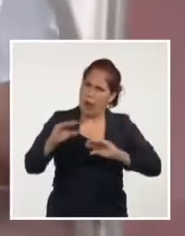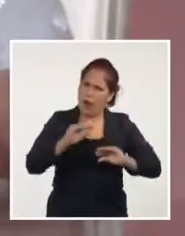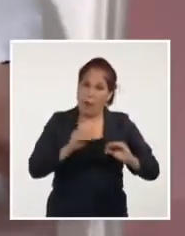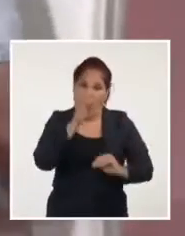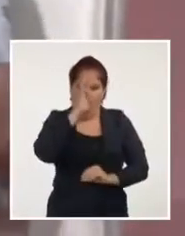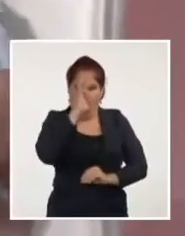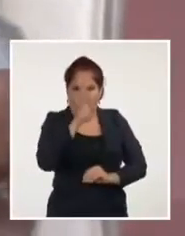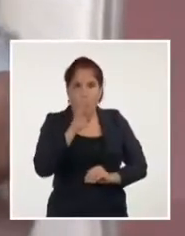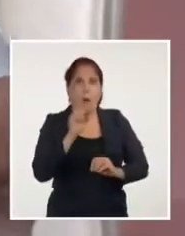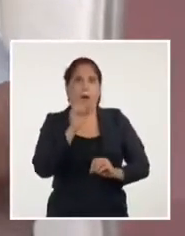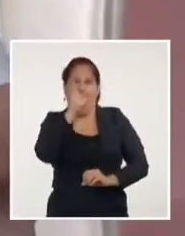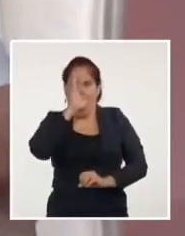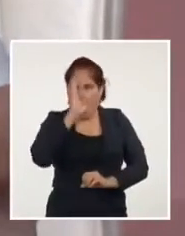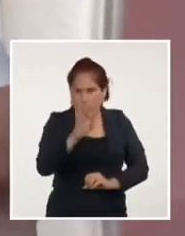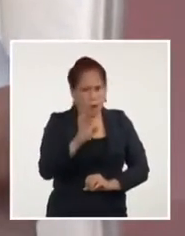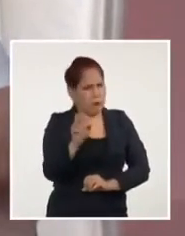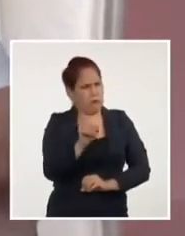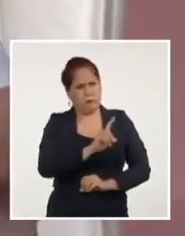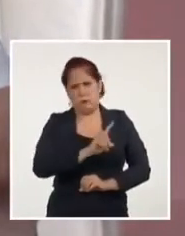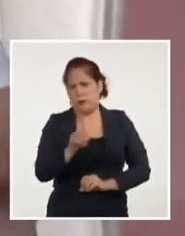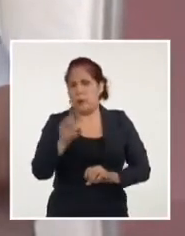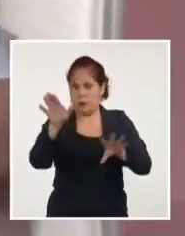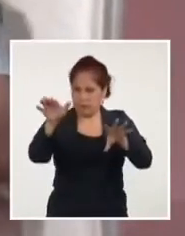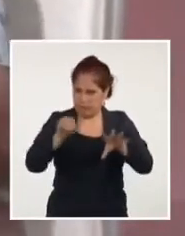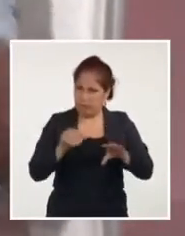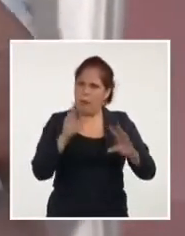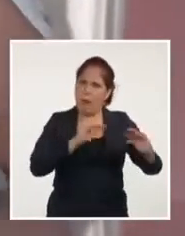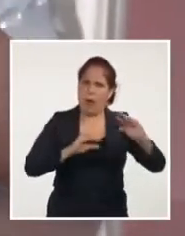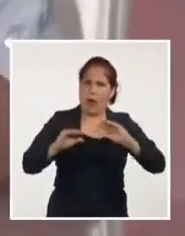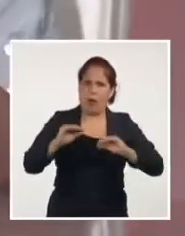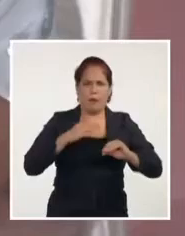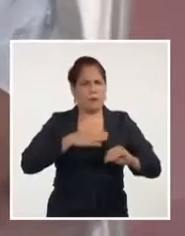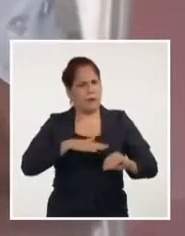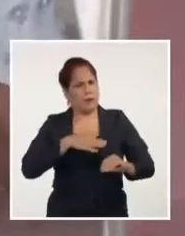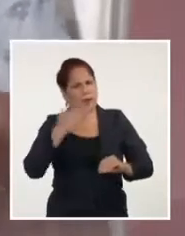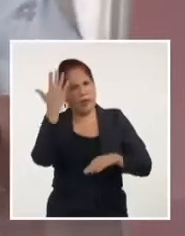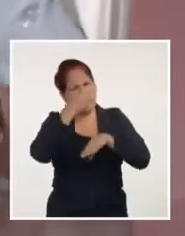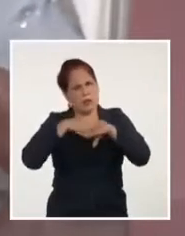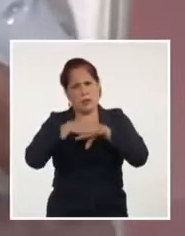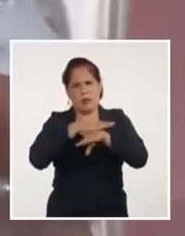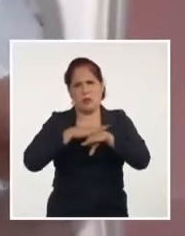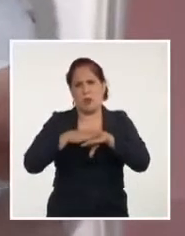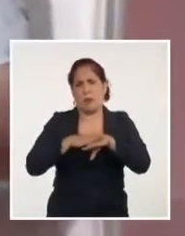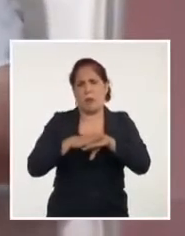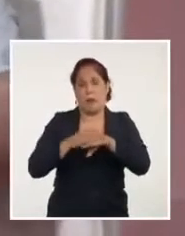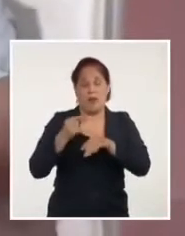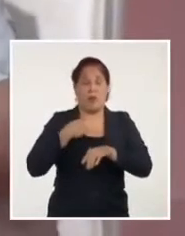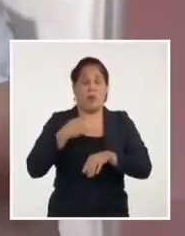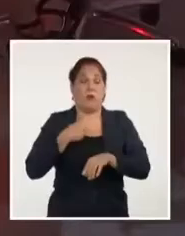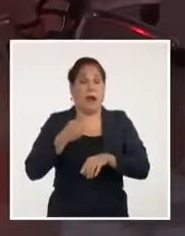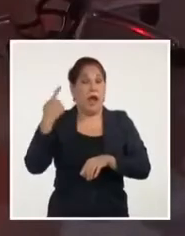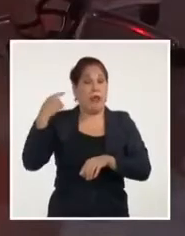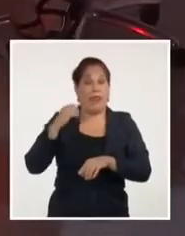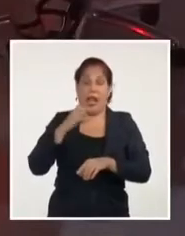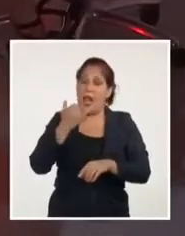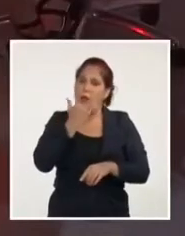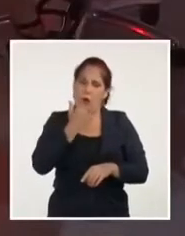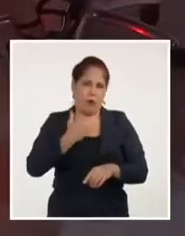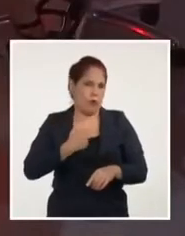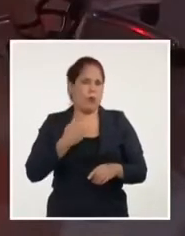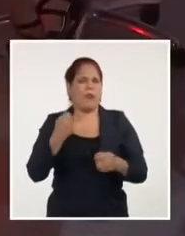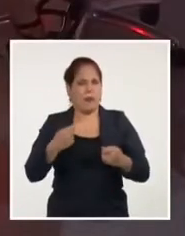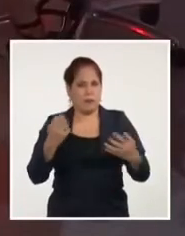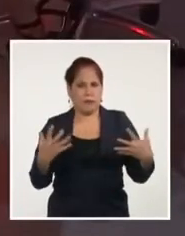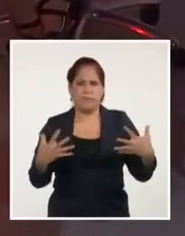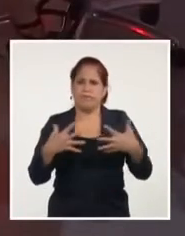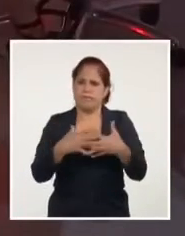puede seguir dando discurso de odio, es el mensaje que quiero transmitir. Al discurso de odio hay que buscar un discurso de la reconciliación.